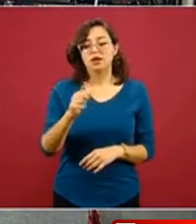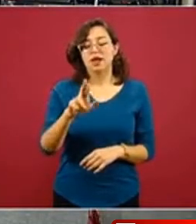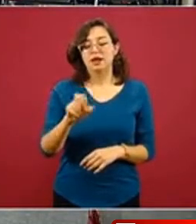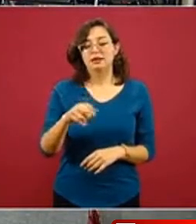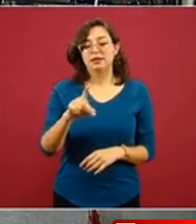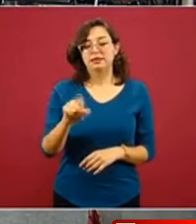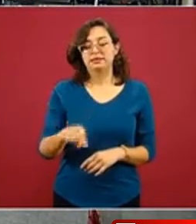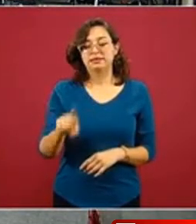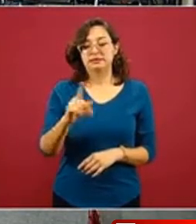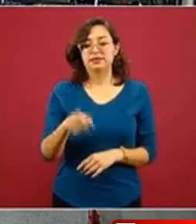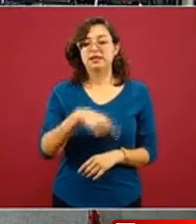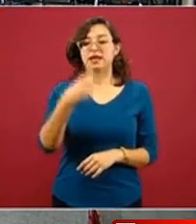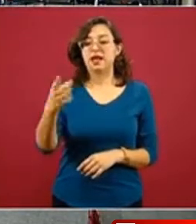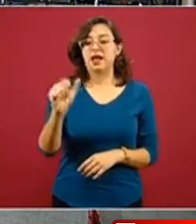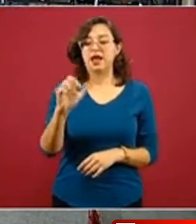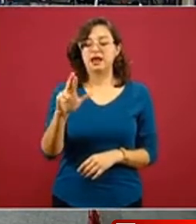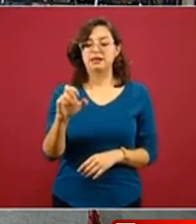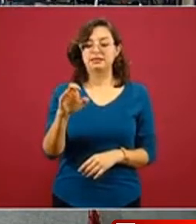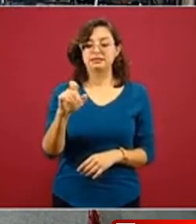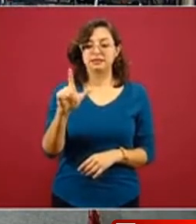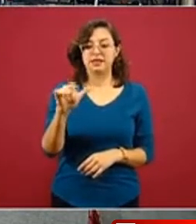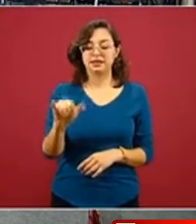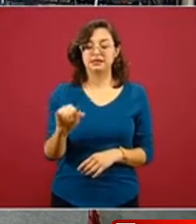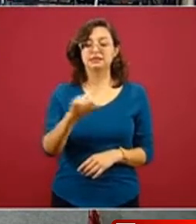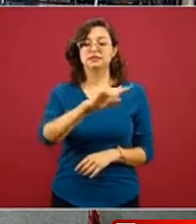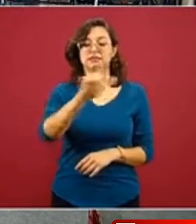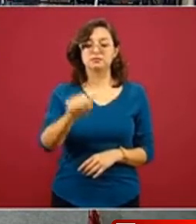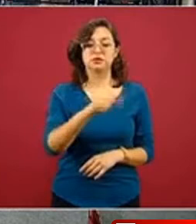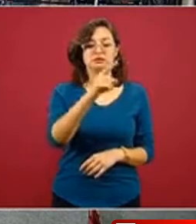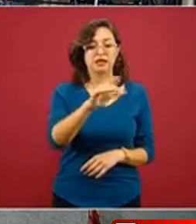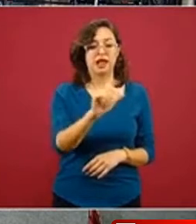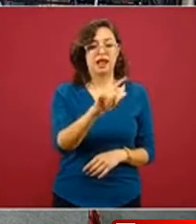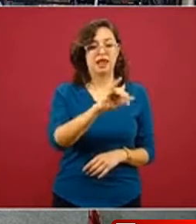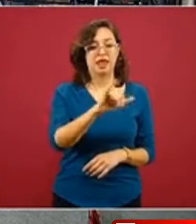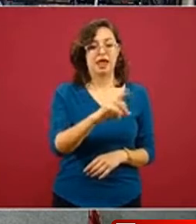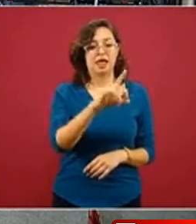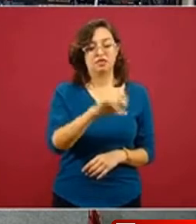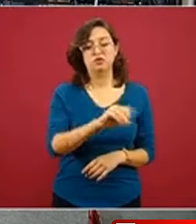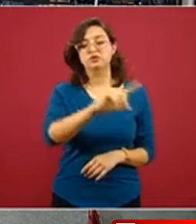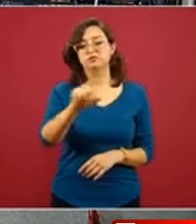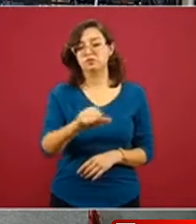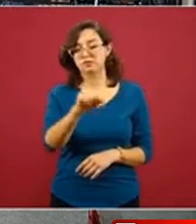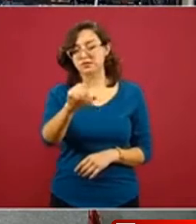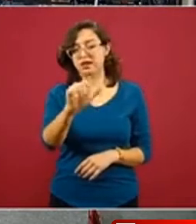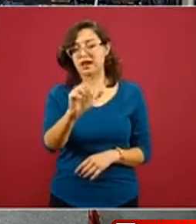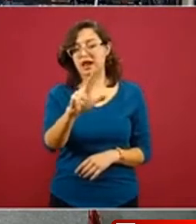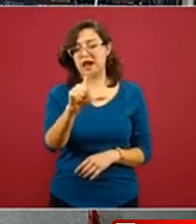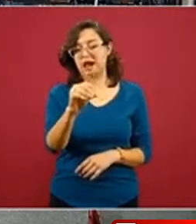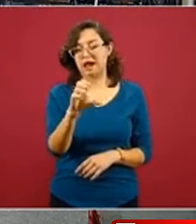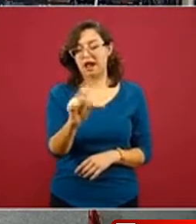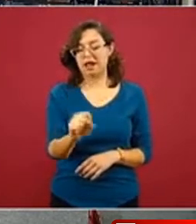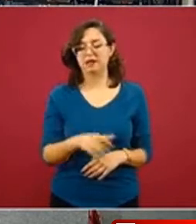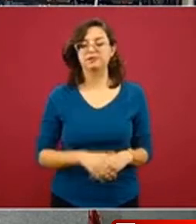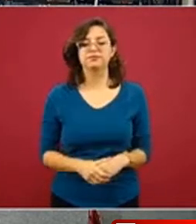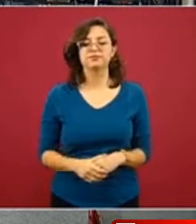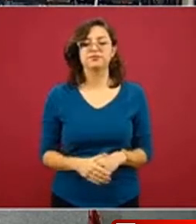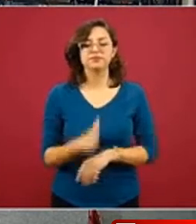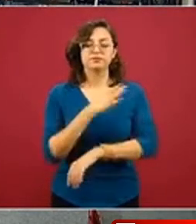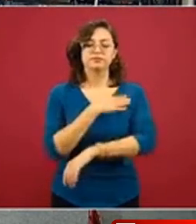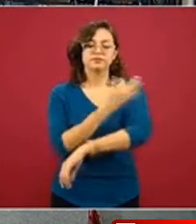Araceli Aranday, de Canal 11. Alejandro, usted. Carlos, usted. Buenas noches. Juan Hernández, del periódico Basta, de Grupo